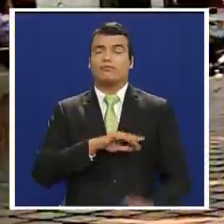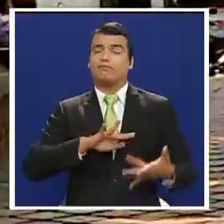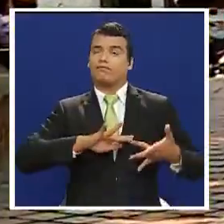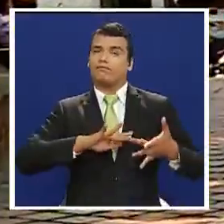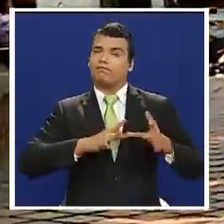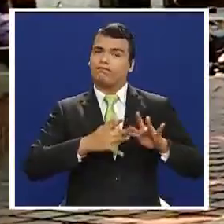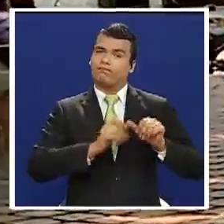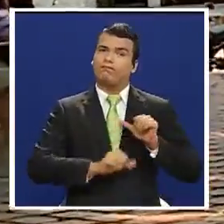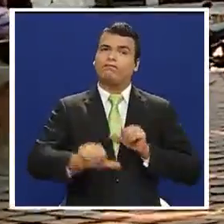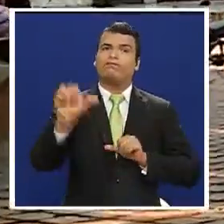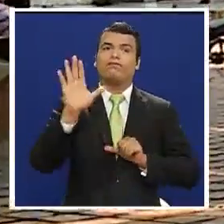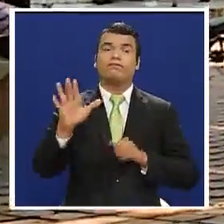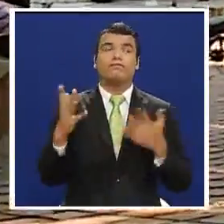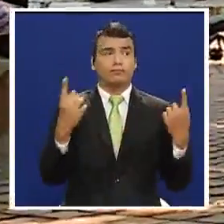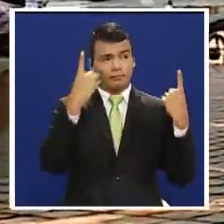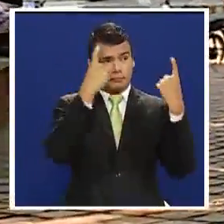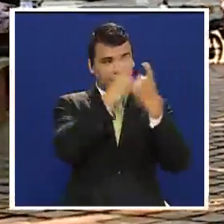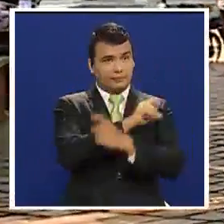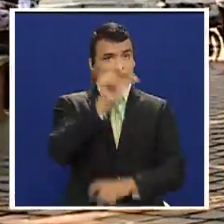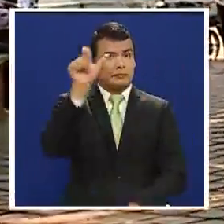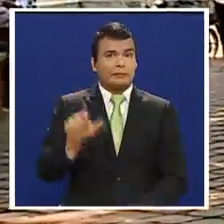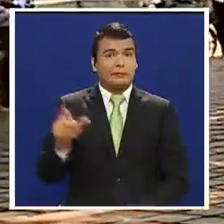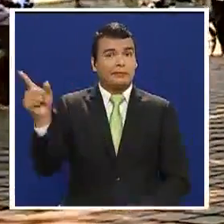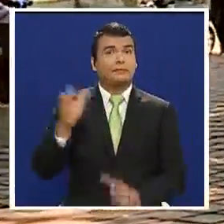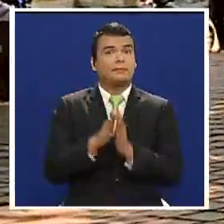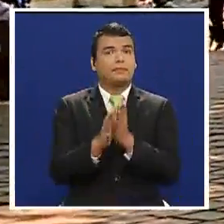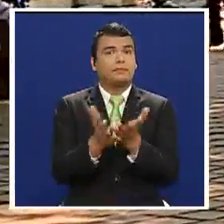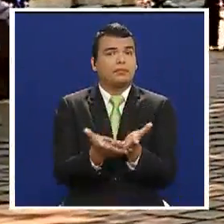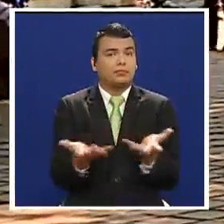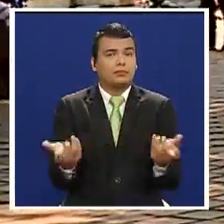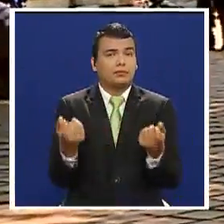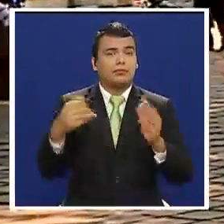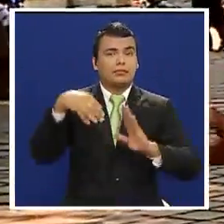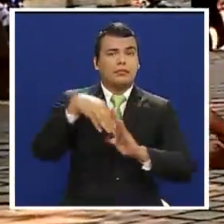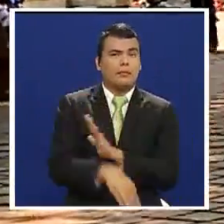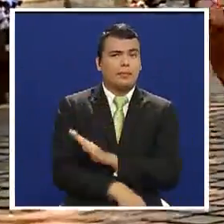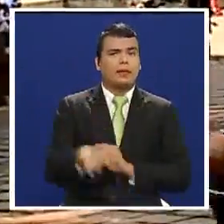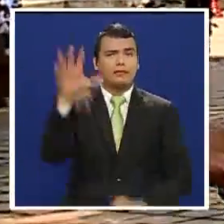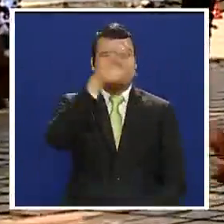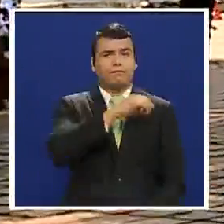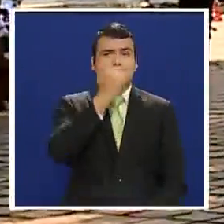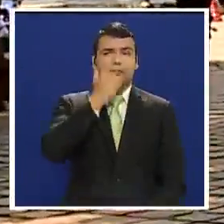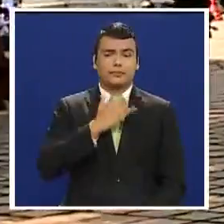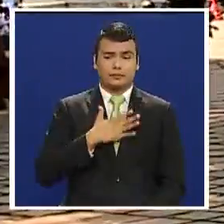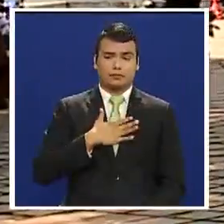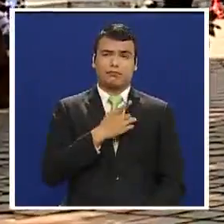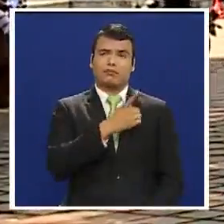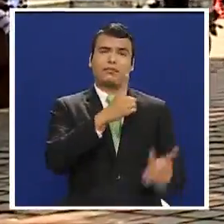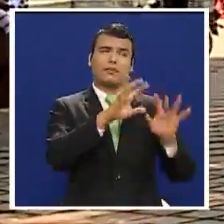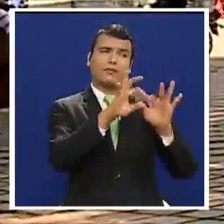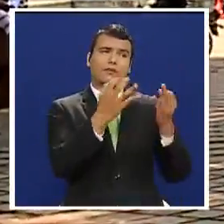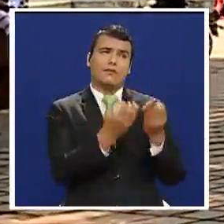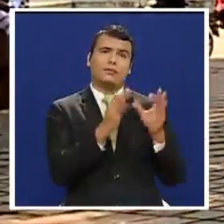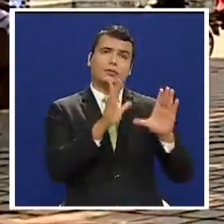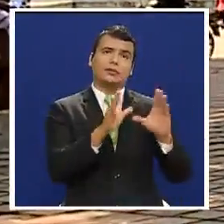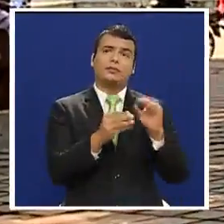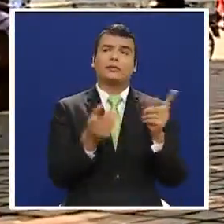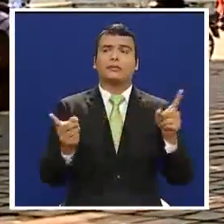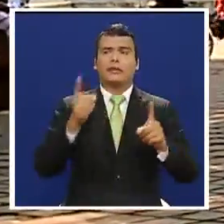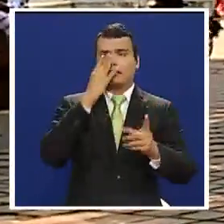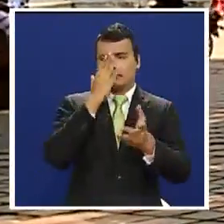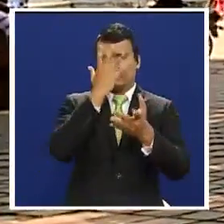puede rescatar, qué nos queda, ¿no? Nosotros lo que queremos es implorar justicia de que hemos hecho un trabajo